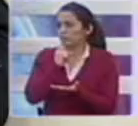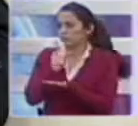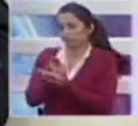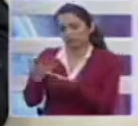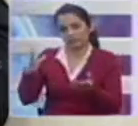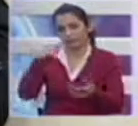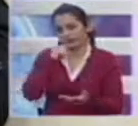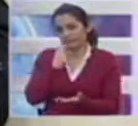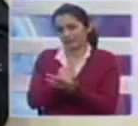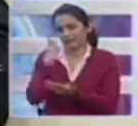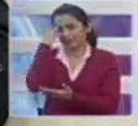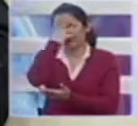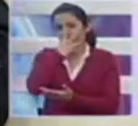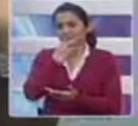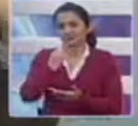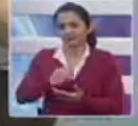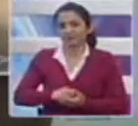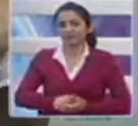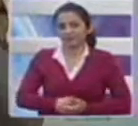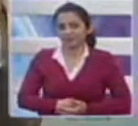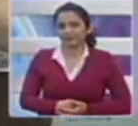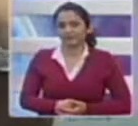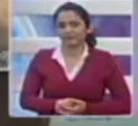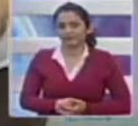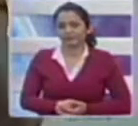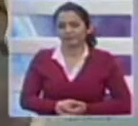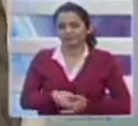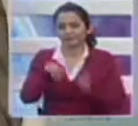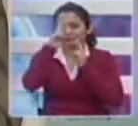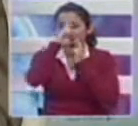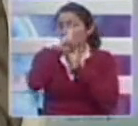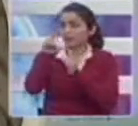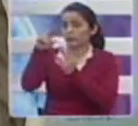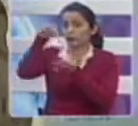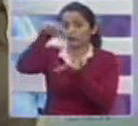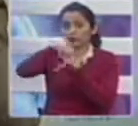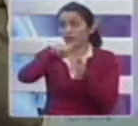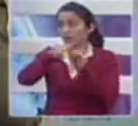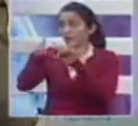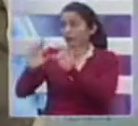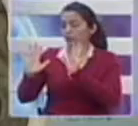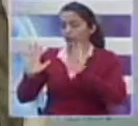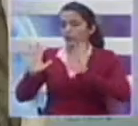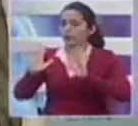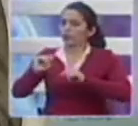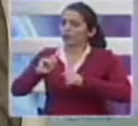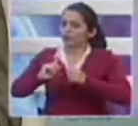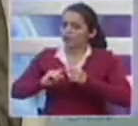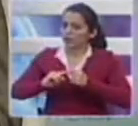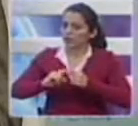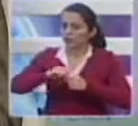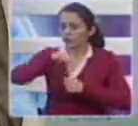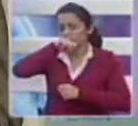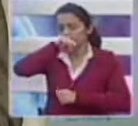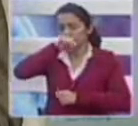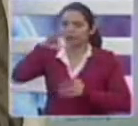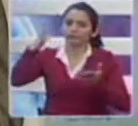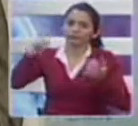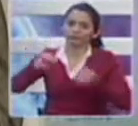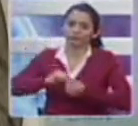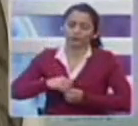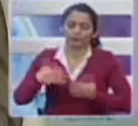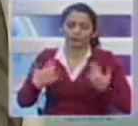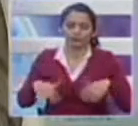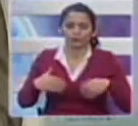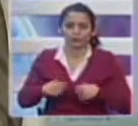Entonces, tenemos, creo que, con el debido respeto al resto de ciudades, pero creo que tenemos de los mejores centros históricos a nivel del